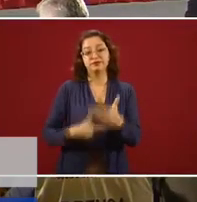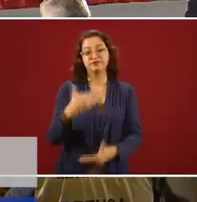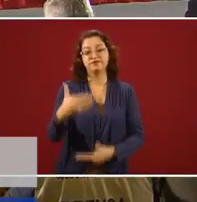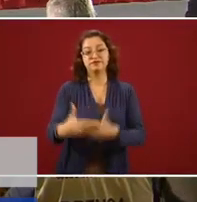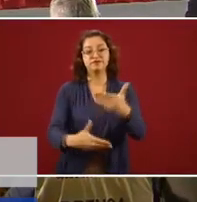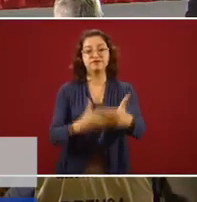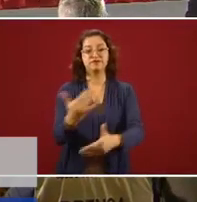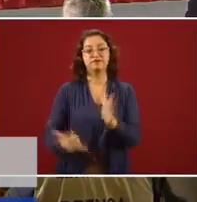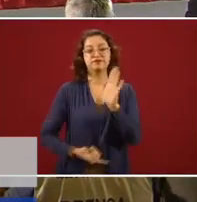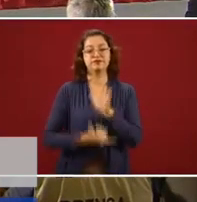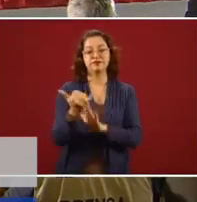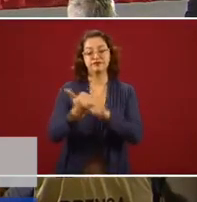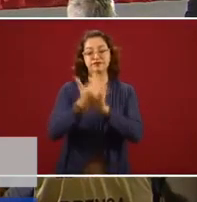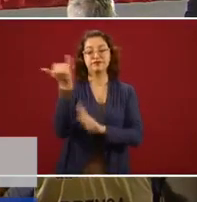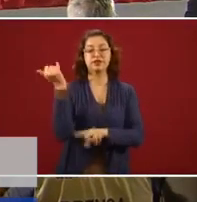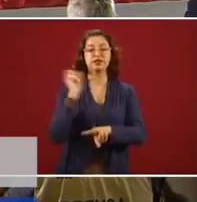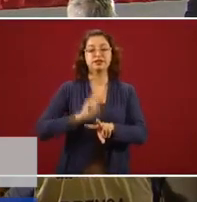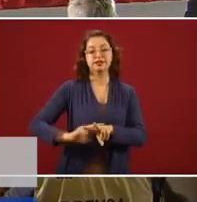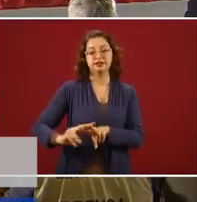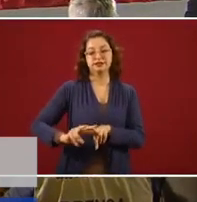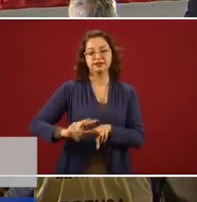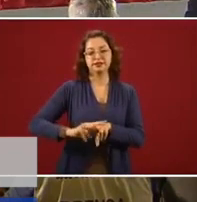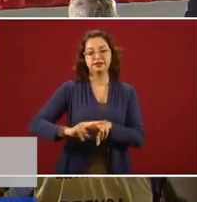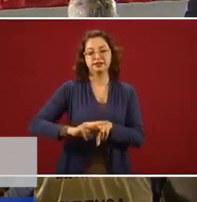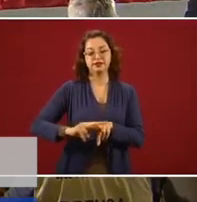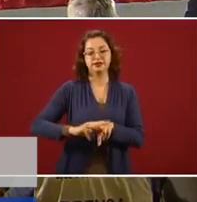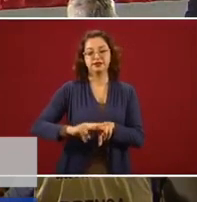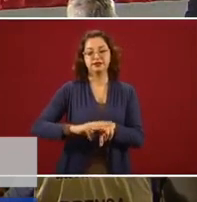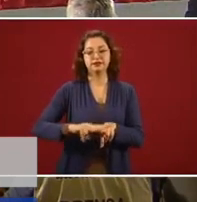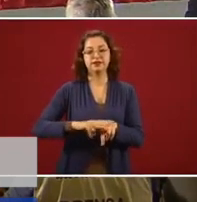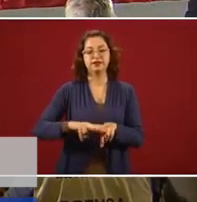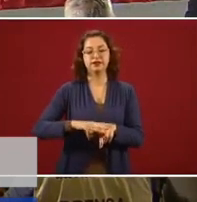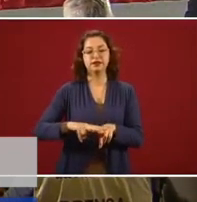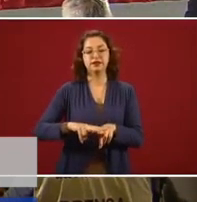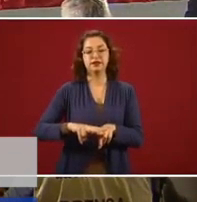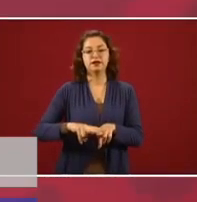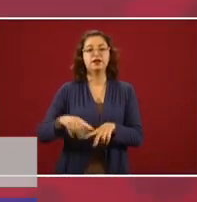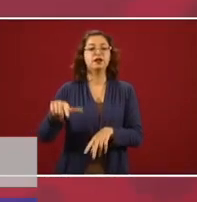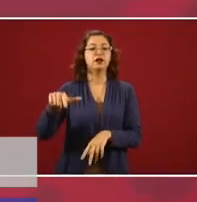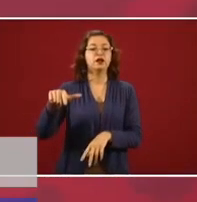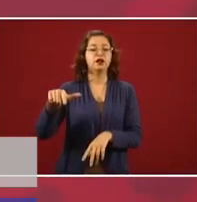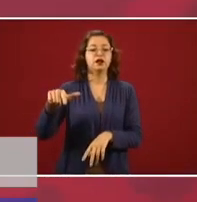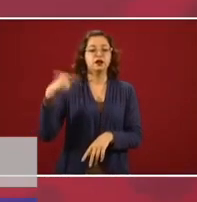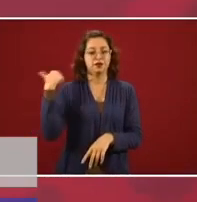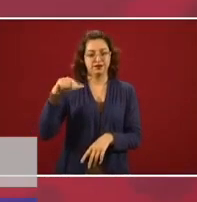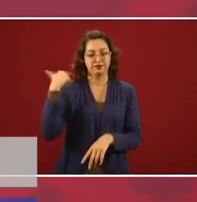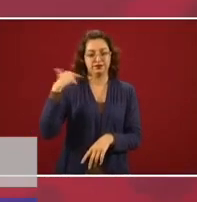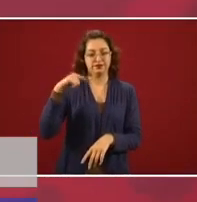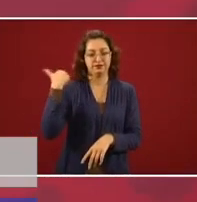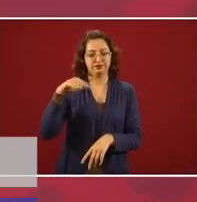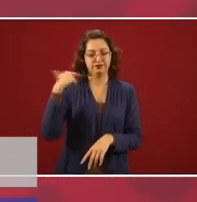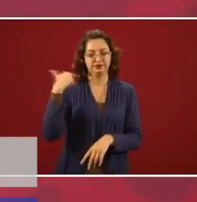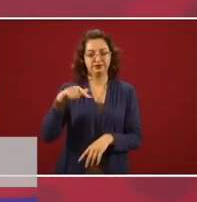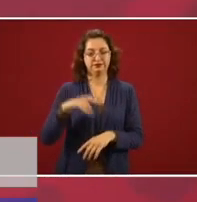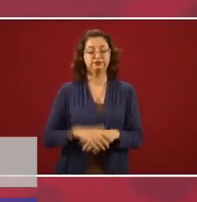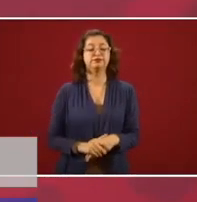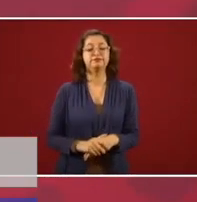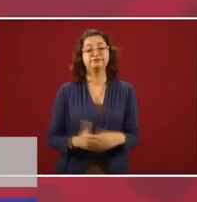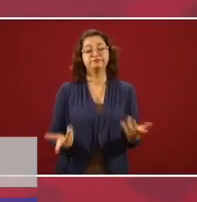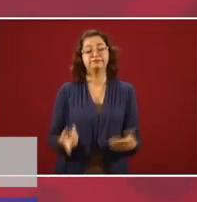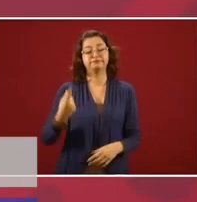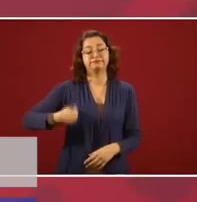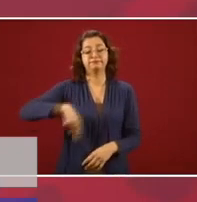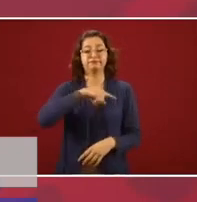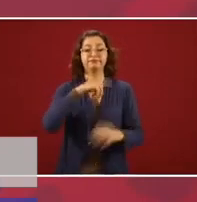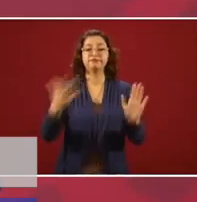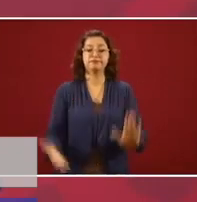investidura presidencial. Los funcionarios de la Sedena, de Seguridad Pública y de Gobernación estarán disponibles para recibirlos y el presidente recibirá el